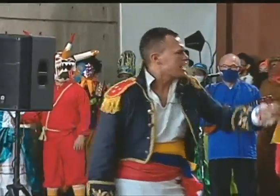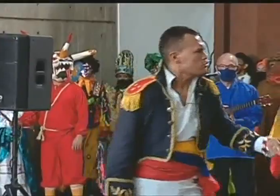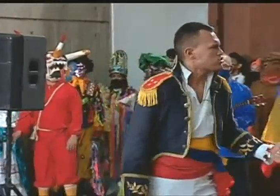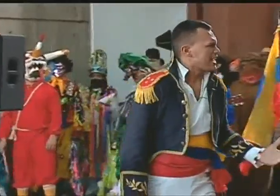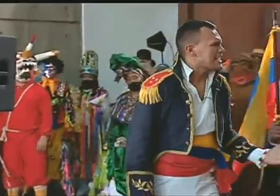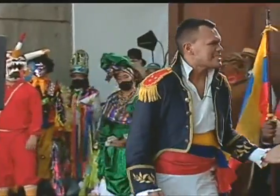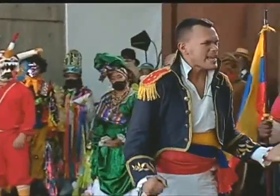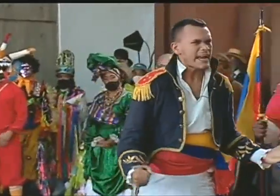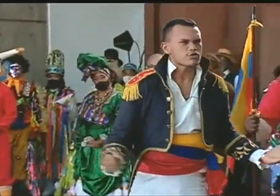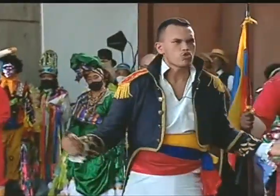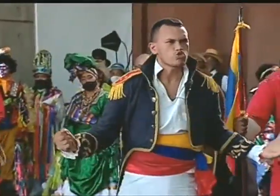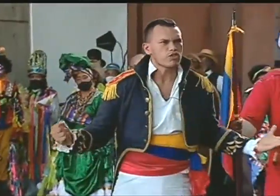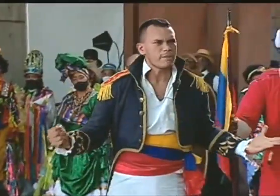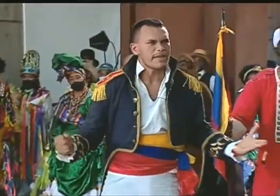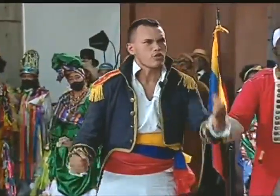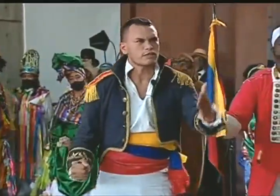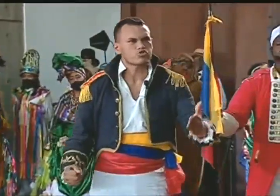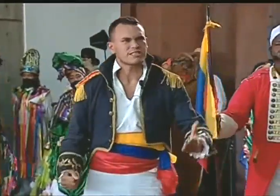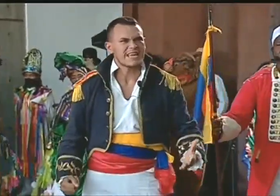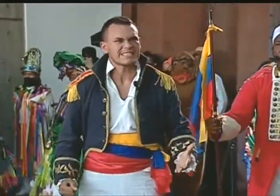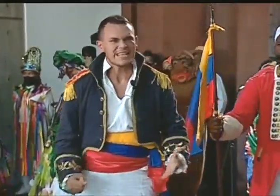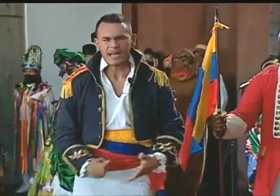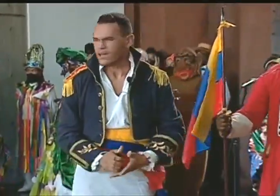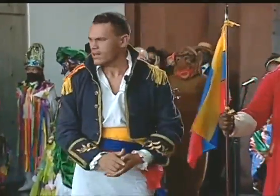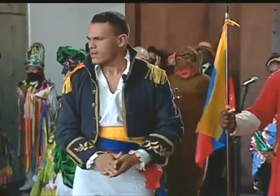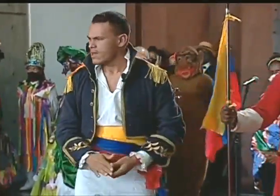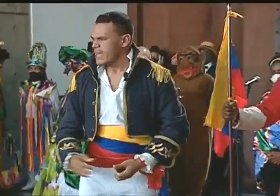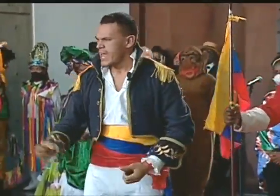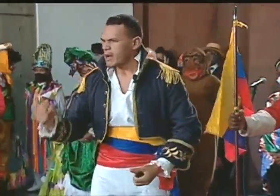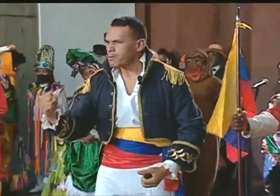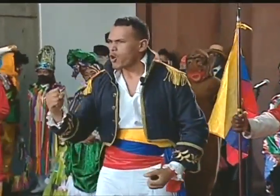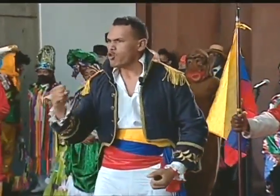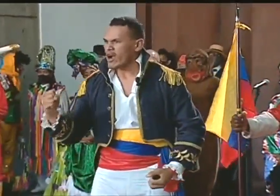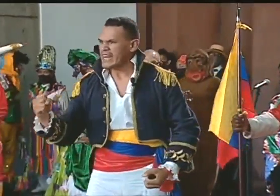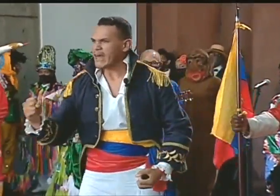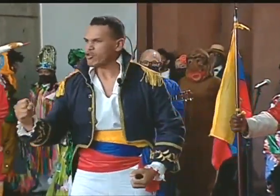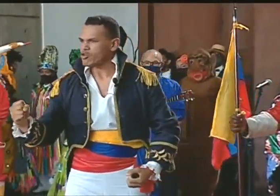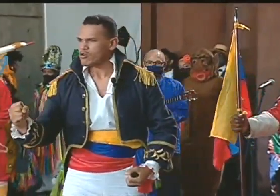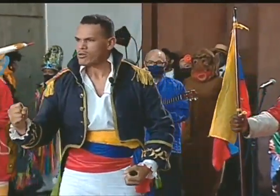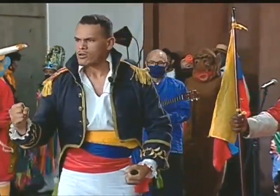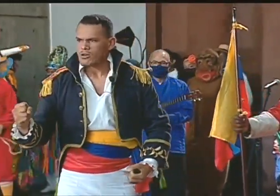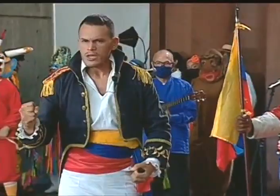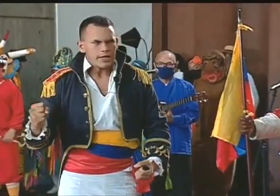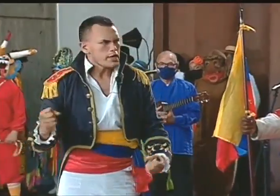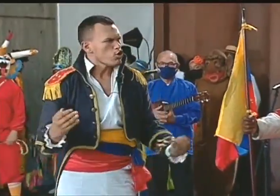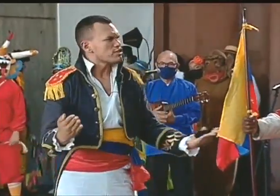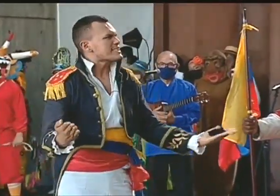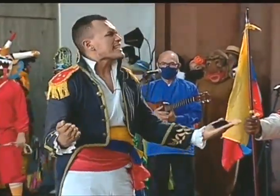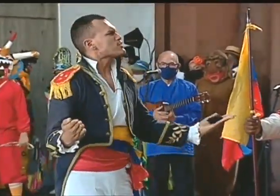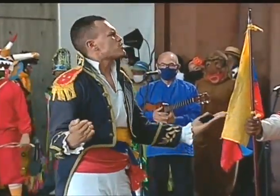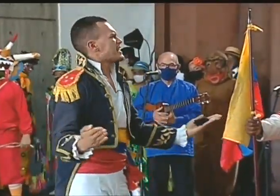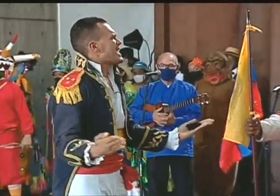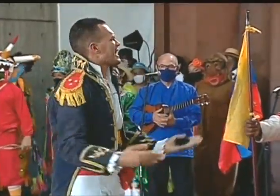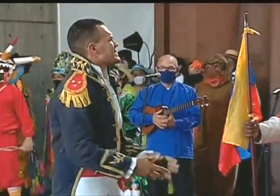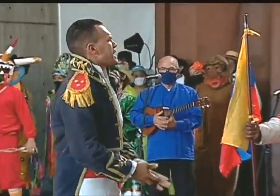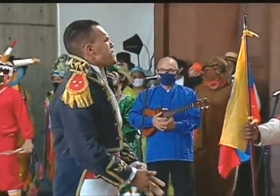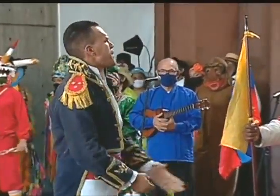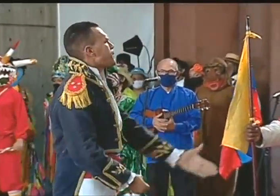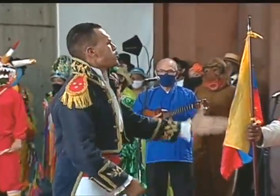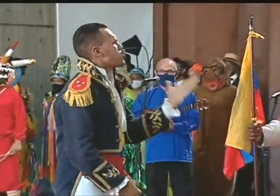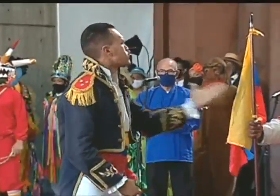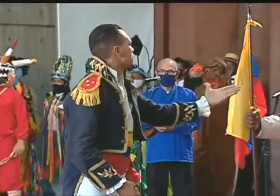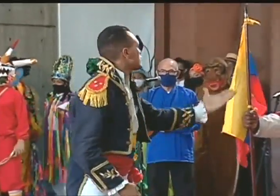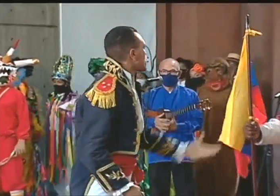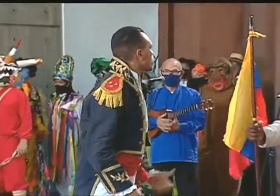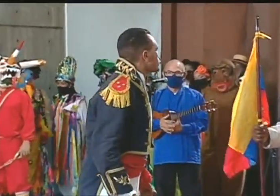Los sitiados carecen en absoluto de medios de subsistencia, el poco ganado y los escasos cereales que